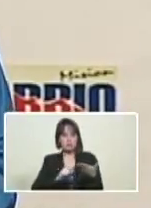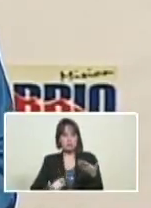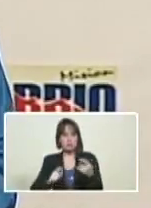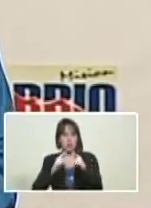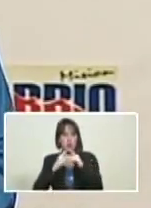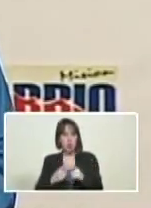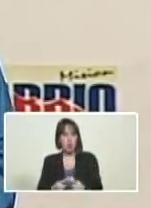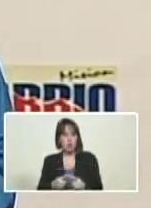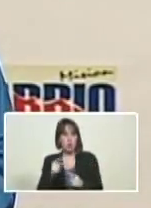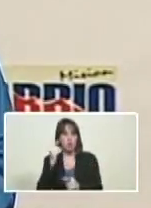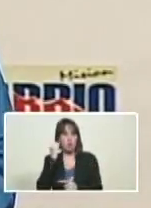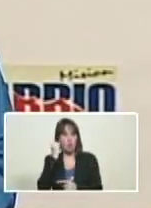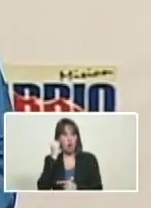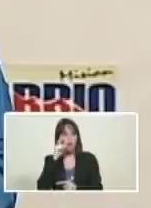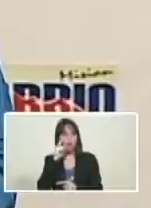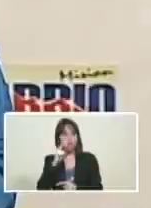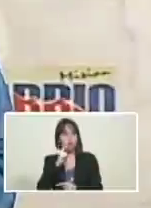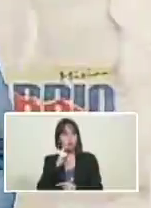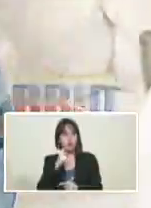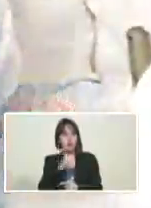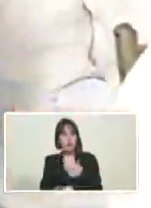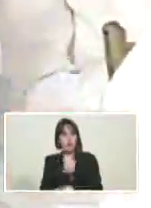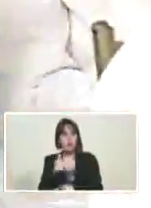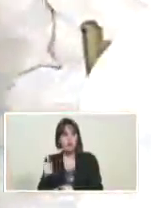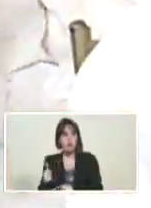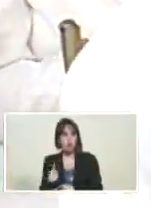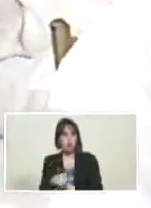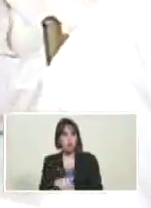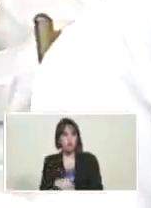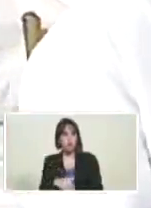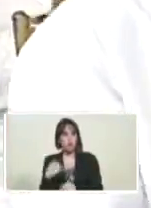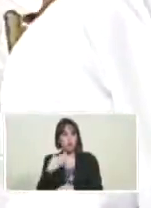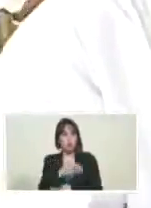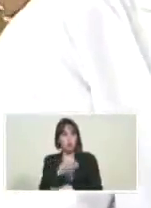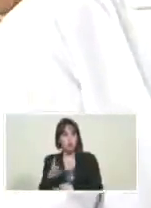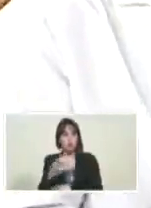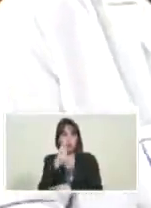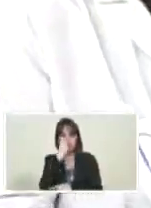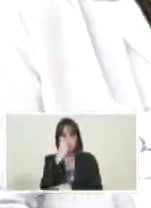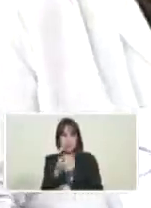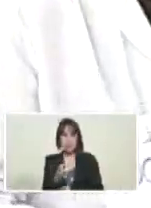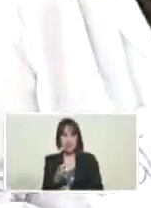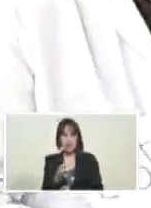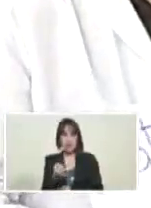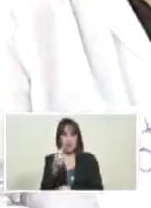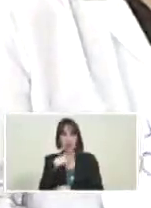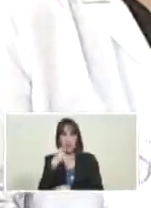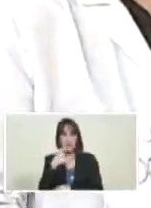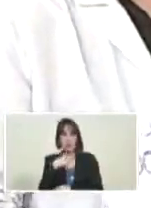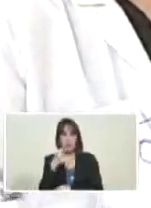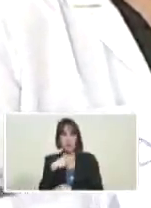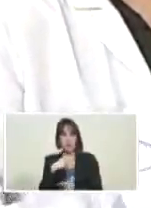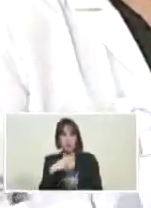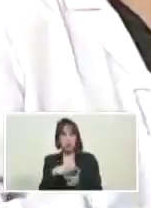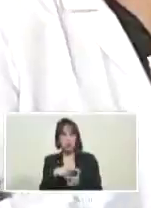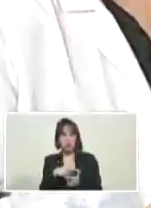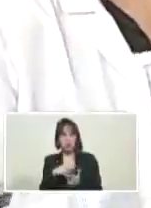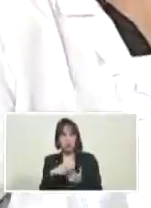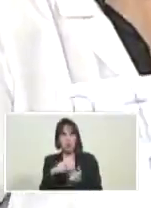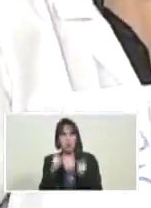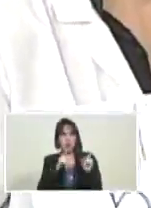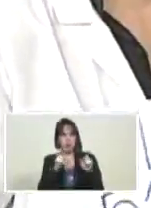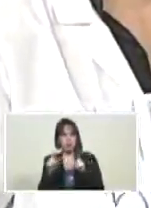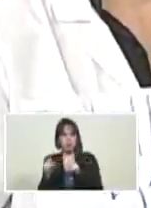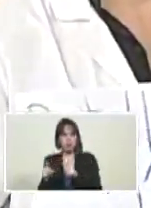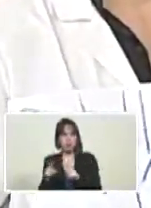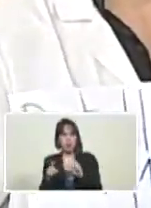las mujeres embarazadas que tienen en cada así y visitarlas casa por casa, llevarle los medicamentos, llevarle los talleres, llevarle